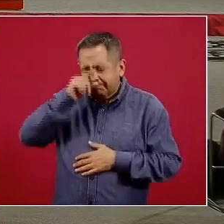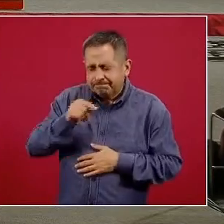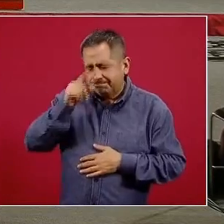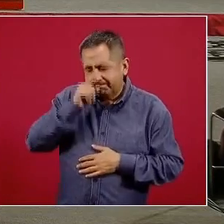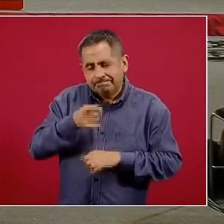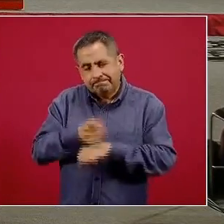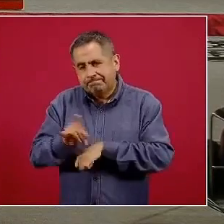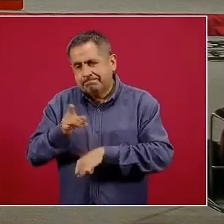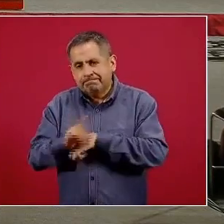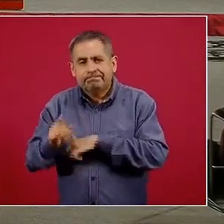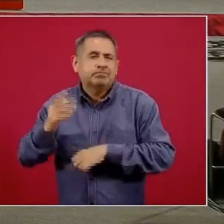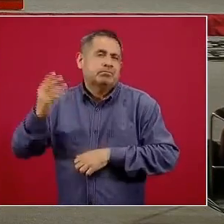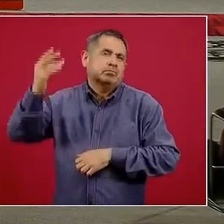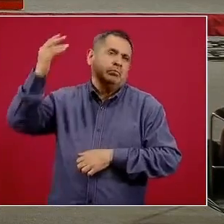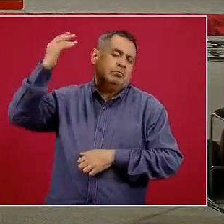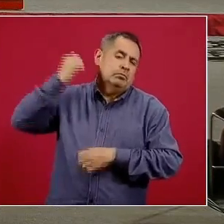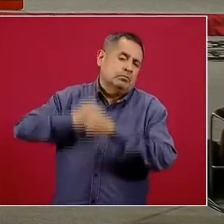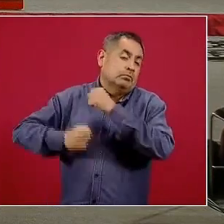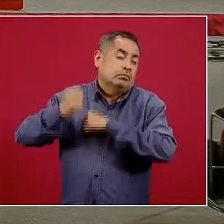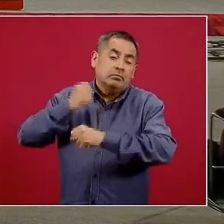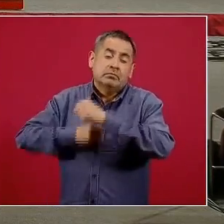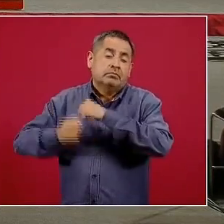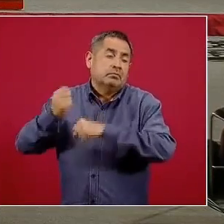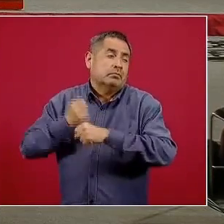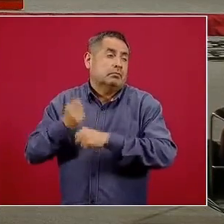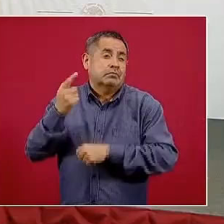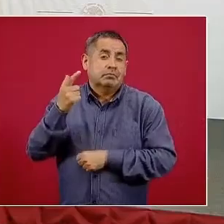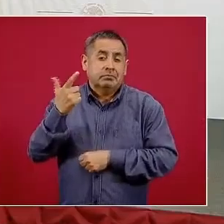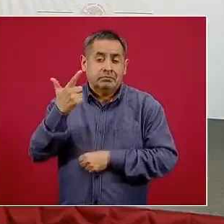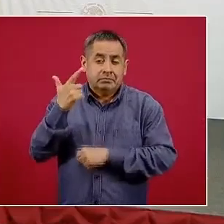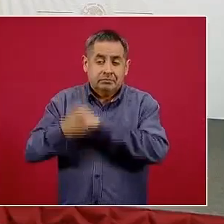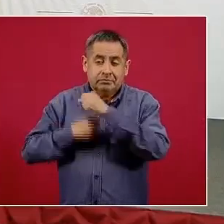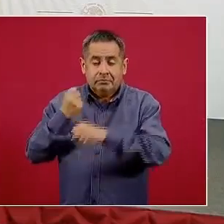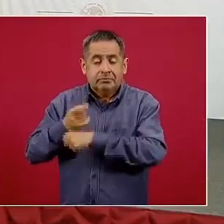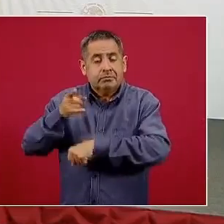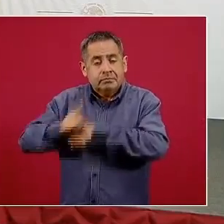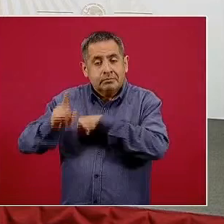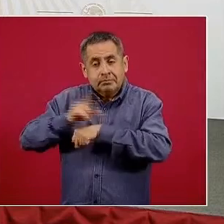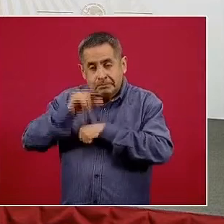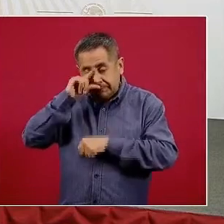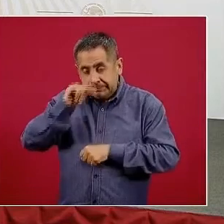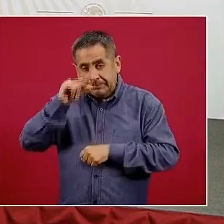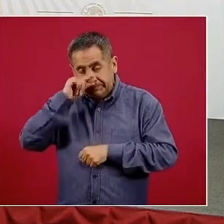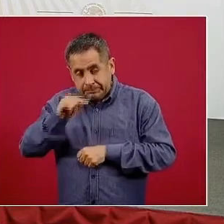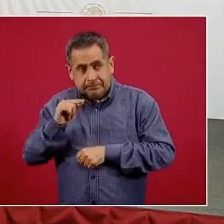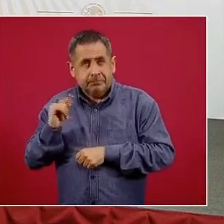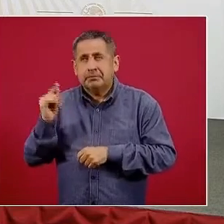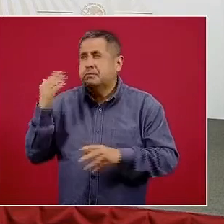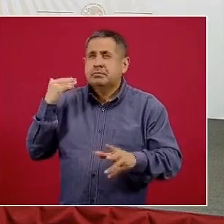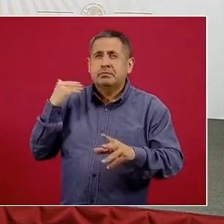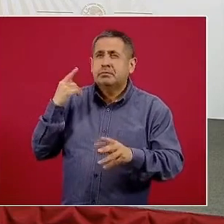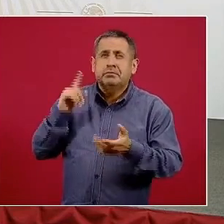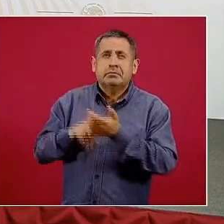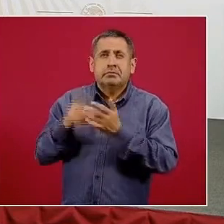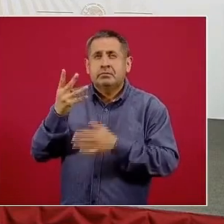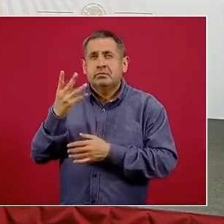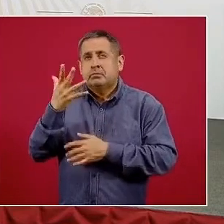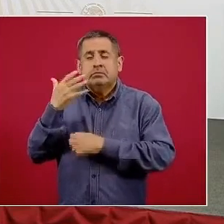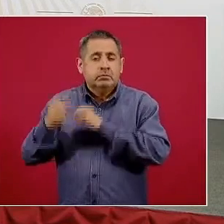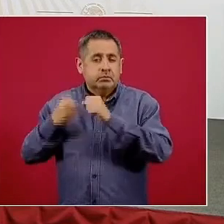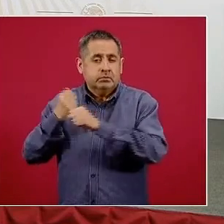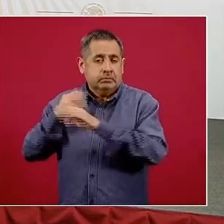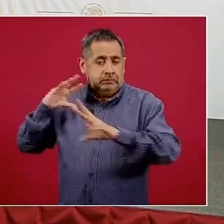Vacunación, acumuladas a lo largo de más de 7 años, pero en particular en los últimos 4 o 5